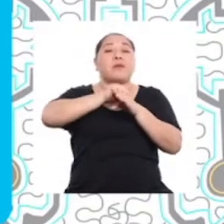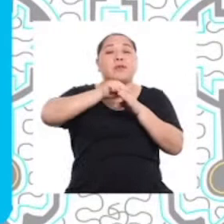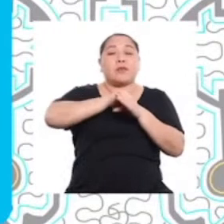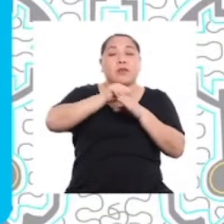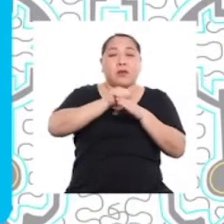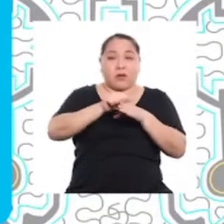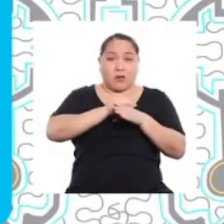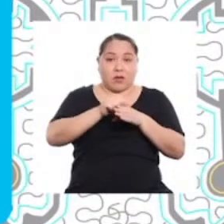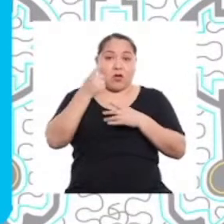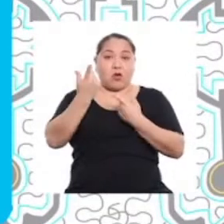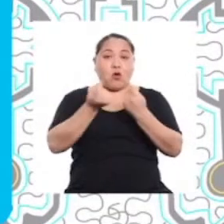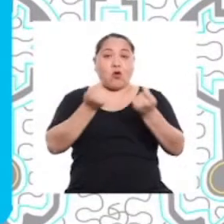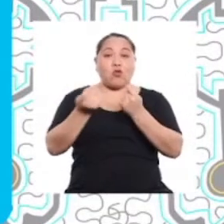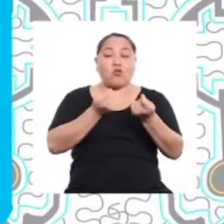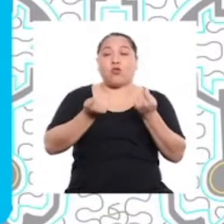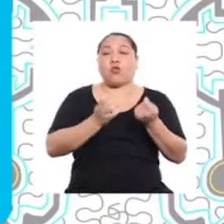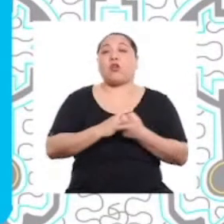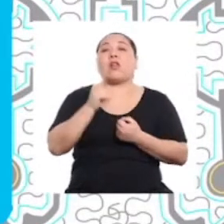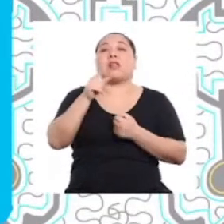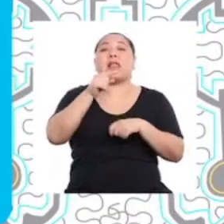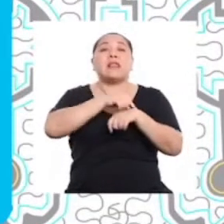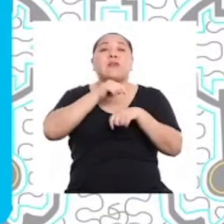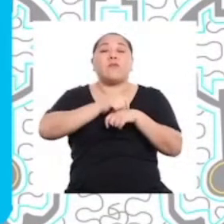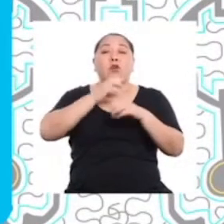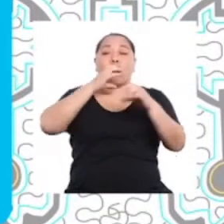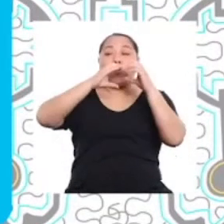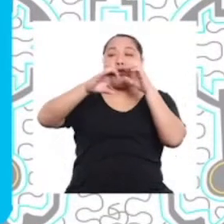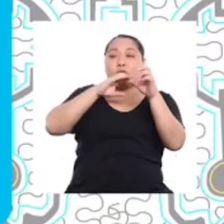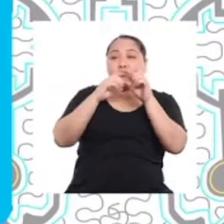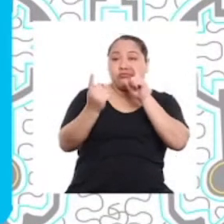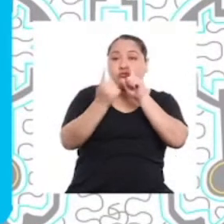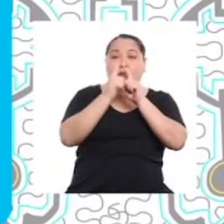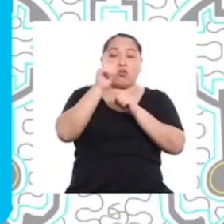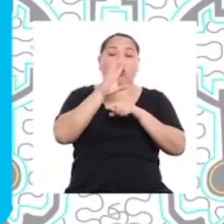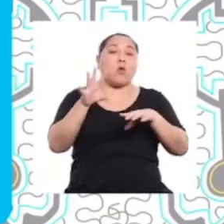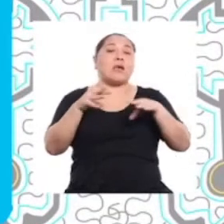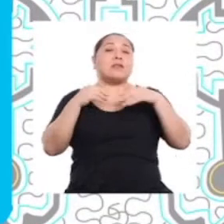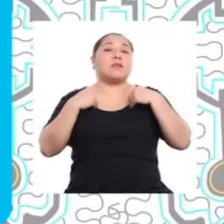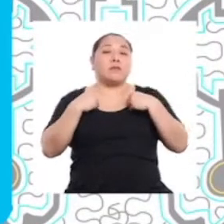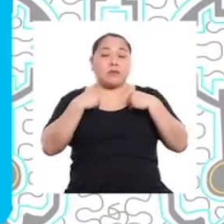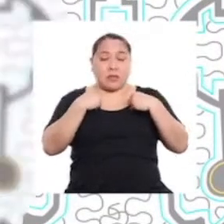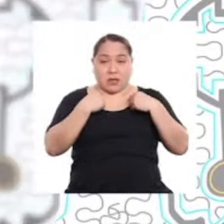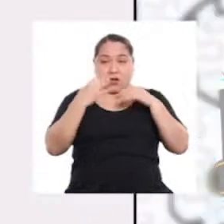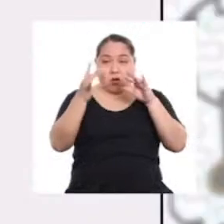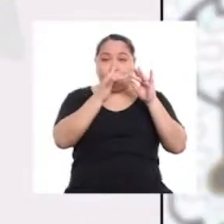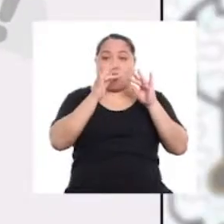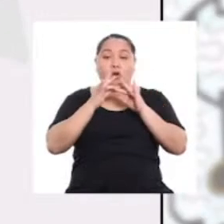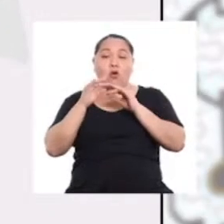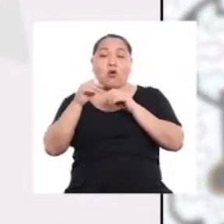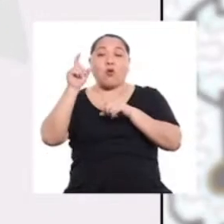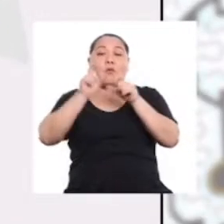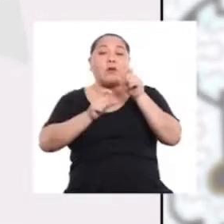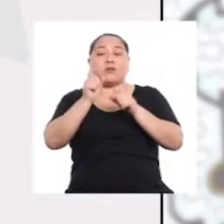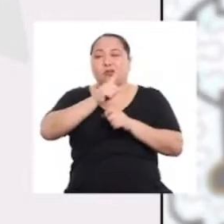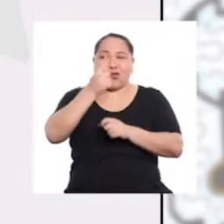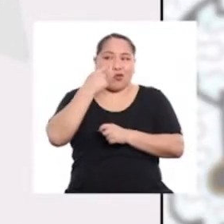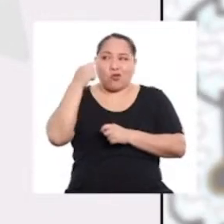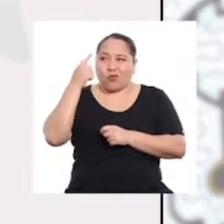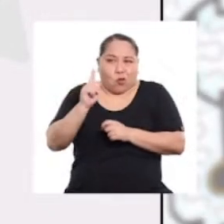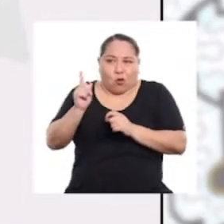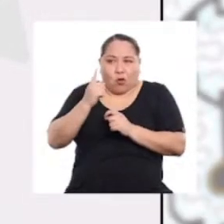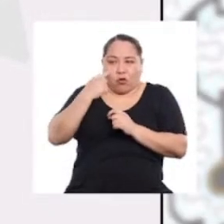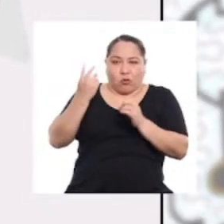practicar la prudencia al momento de comunicarnos y no aceptar como contactos a personas que